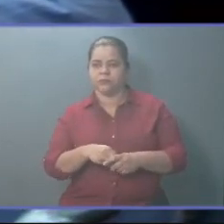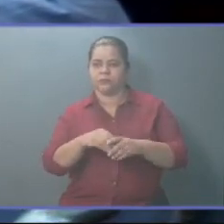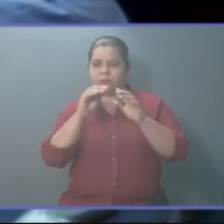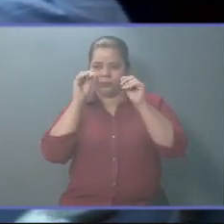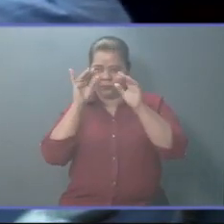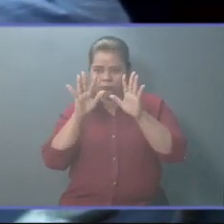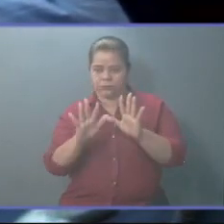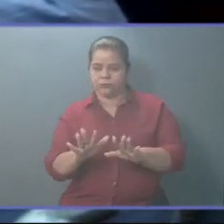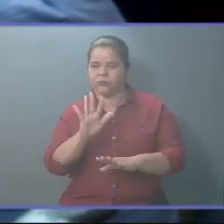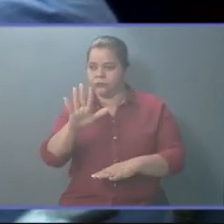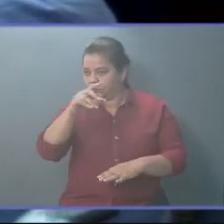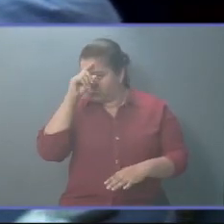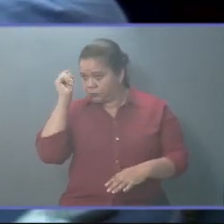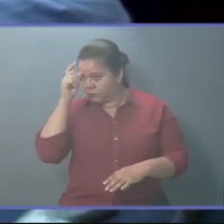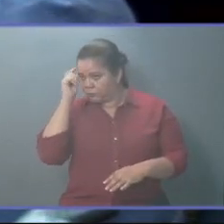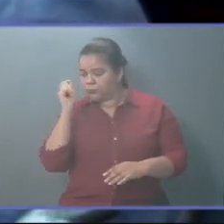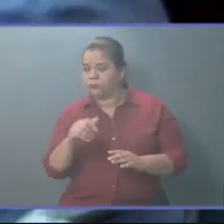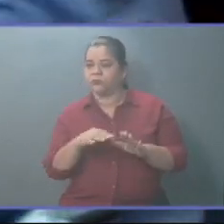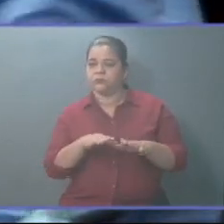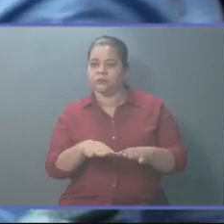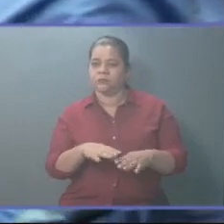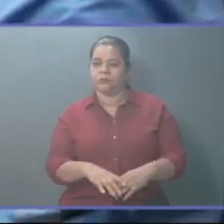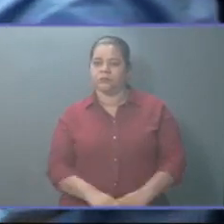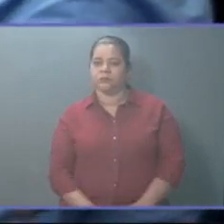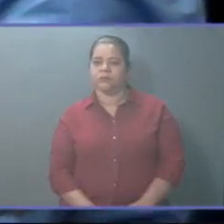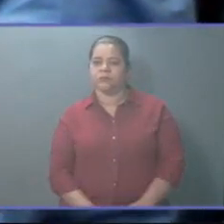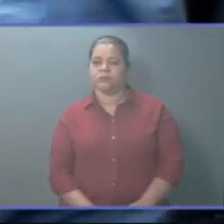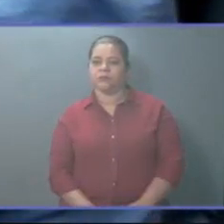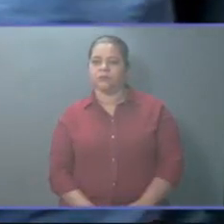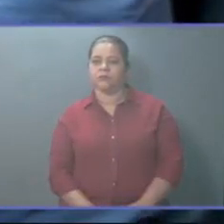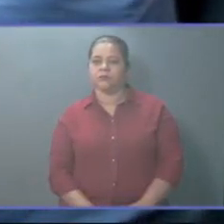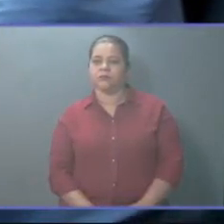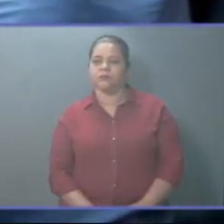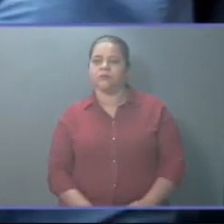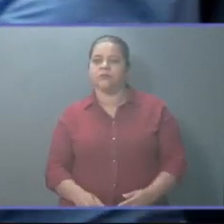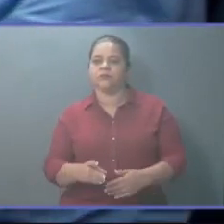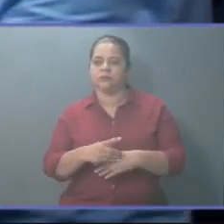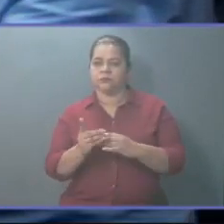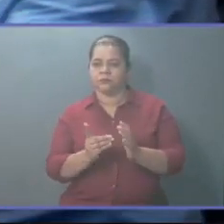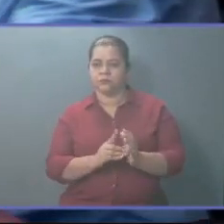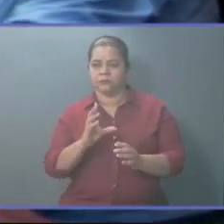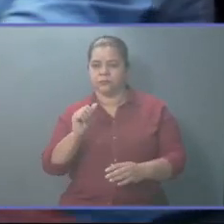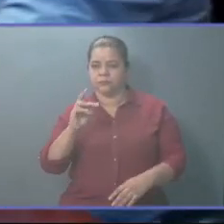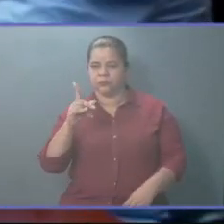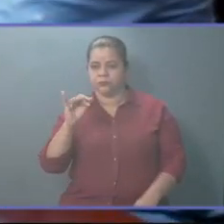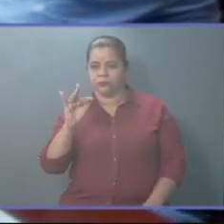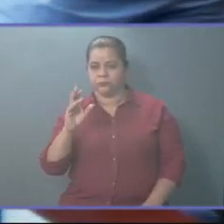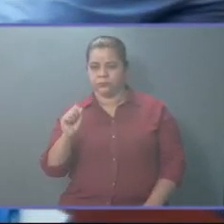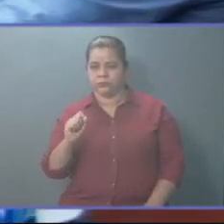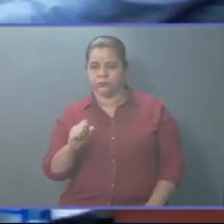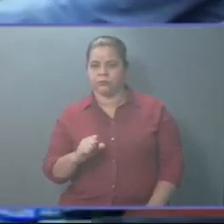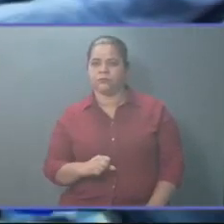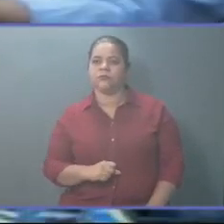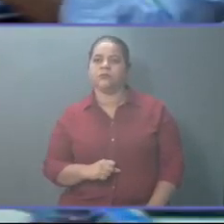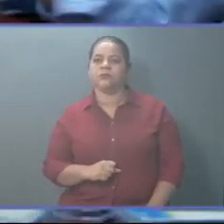en su trabajo y en su misión. Muchas gracias, presidente. Diputado Carlos Reyes, tiene el uso de la